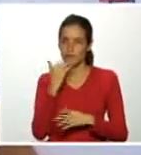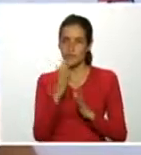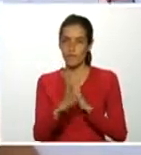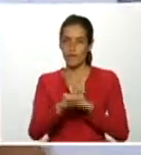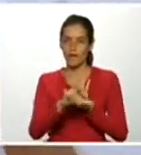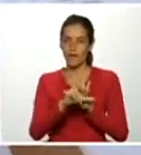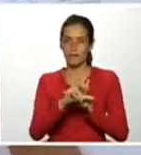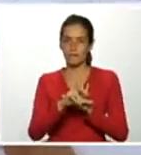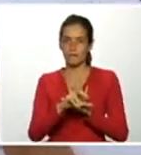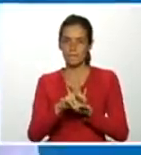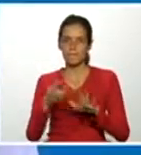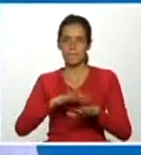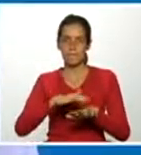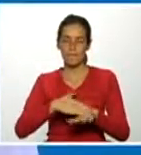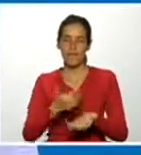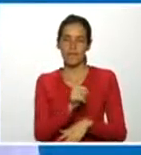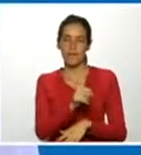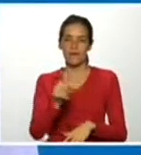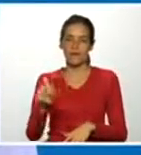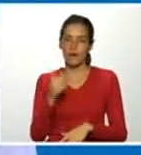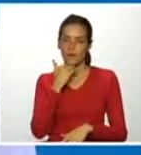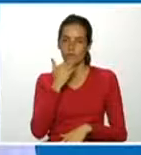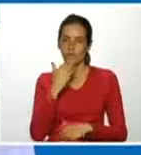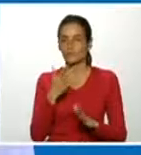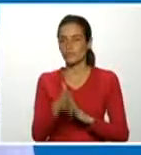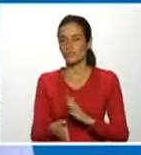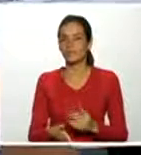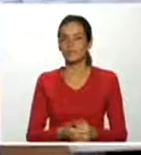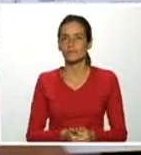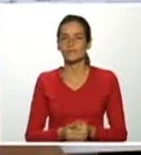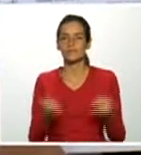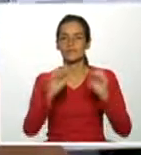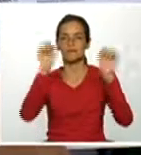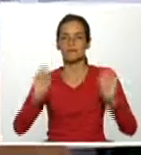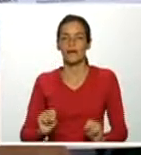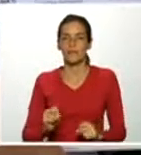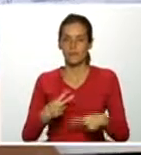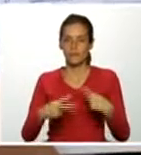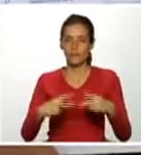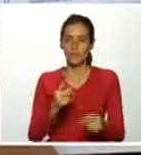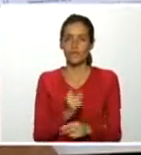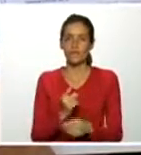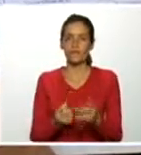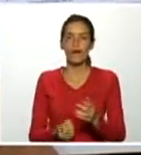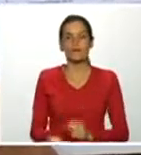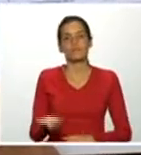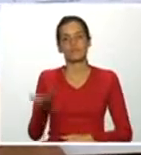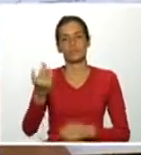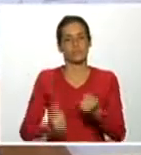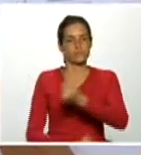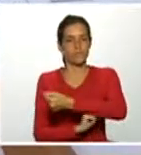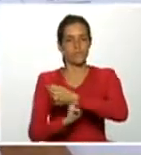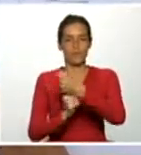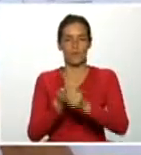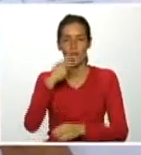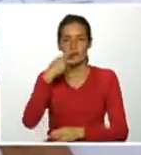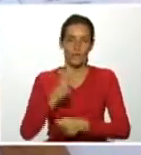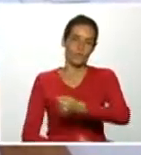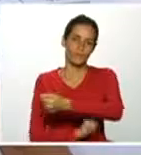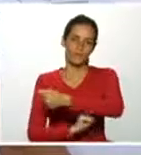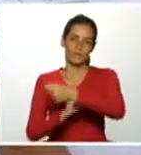legales, digamos, porque de cara a toda la construcción de un sistema productivo debe haber un fundamento político,